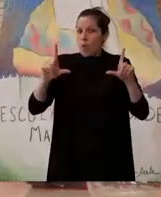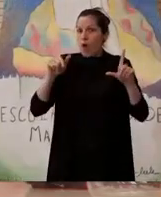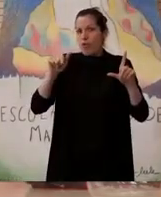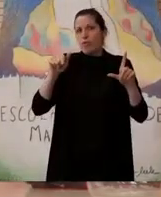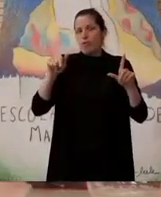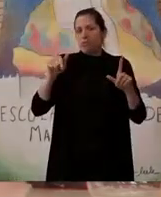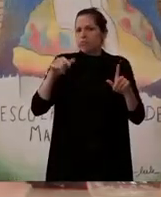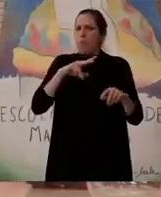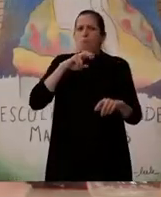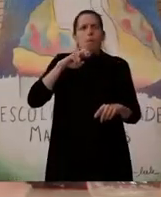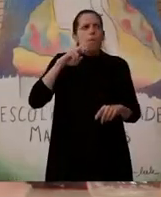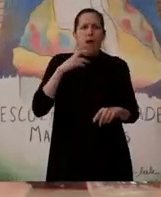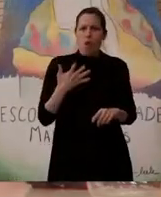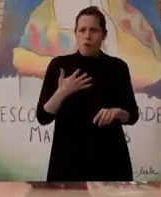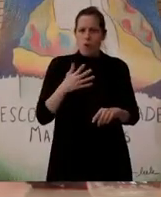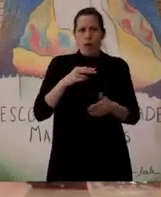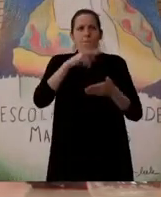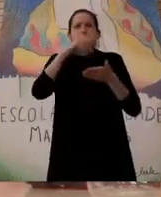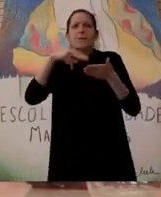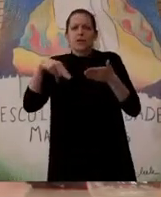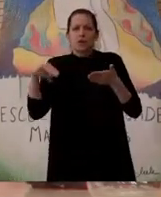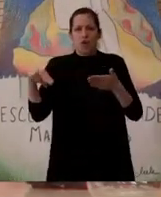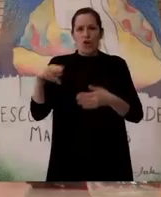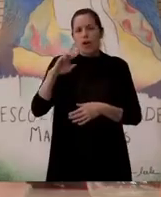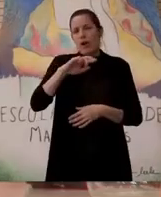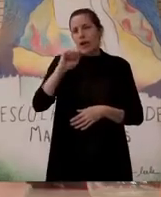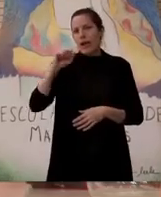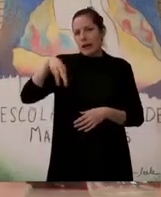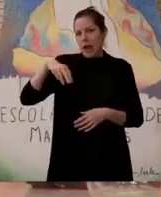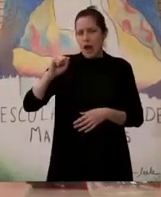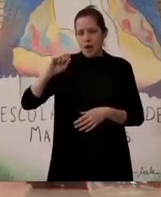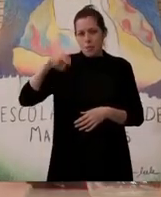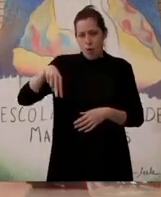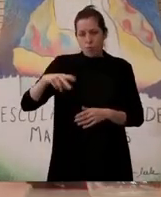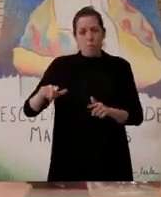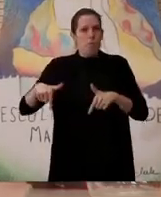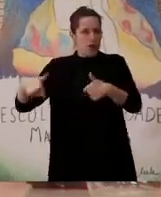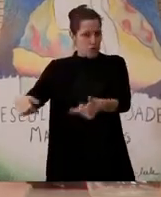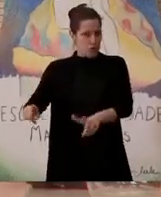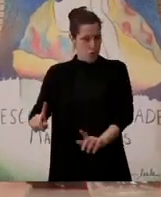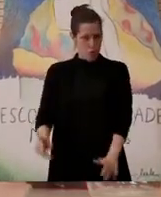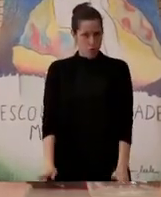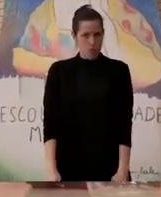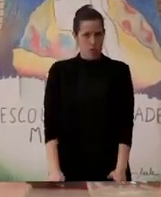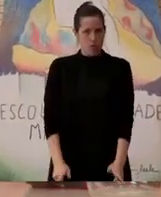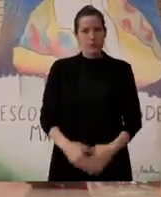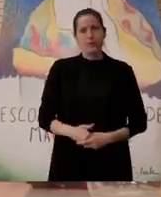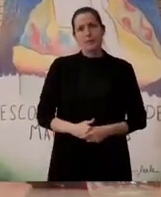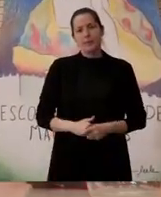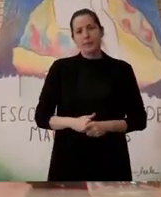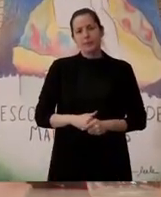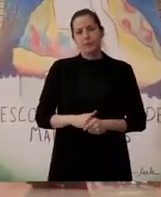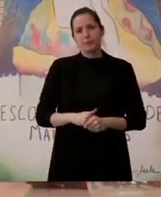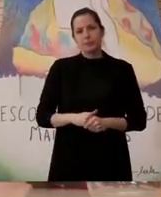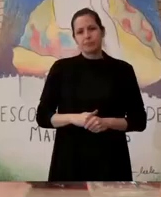piñeiro tenía valía no lo habíamos tirado a la basura y después qué hicimos ahí había un padrón de pobres Bueno pues